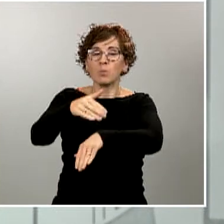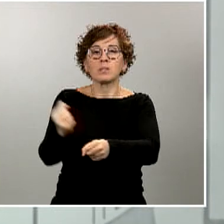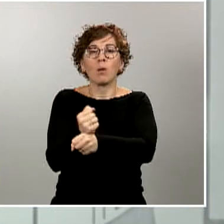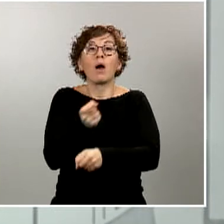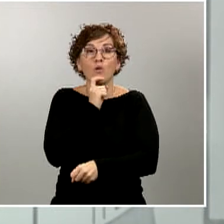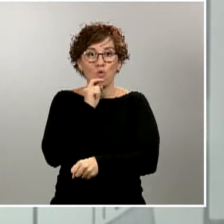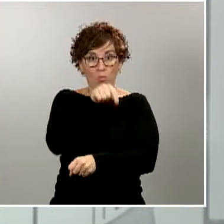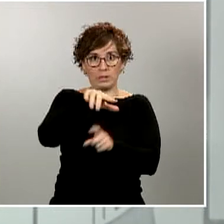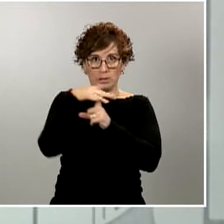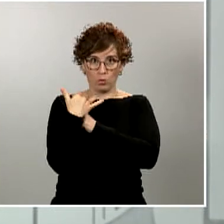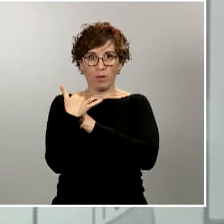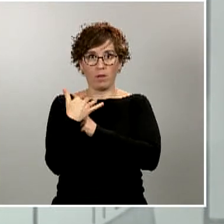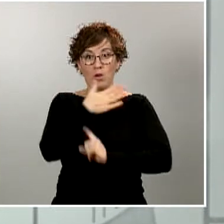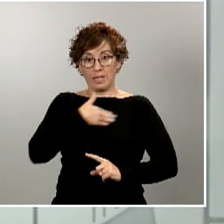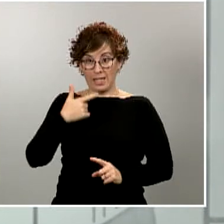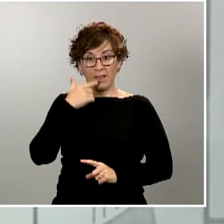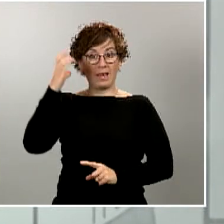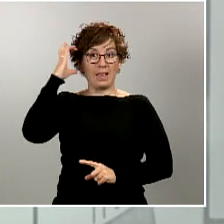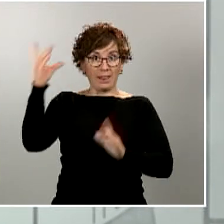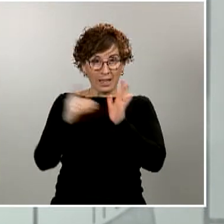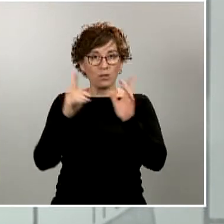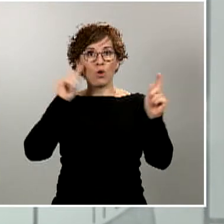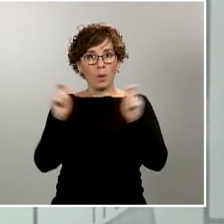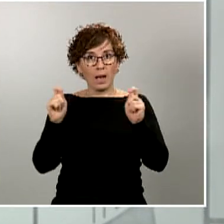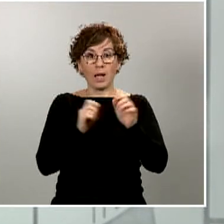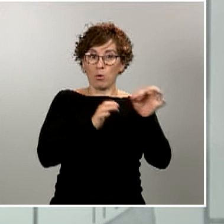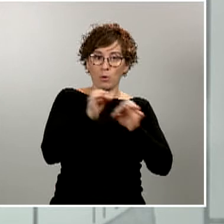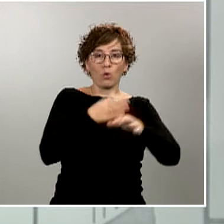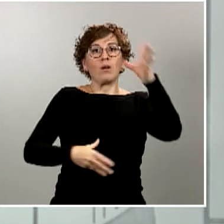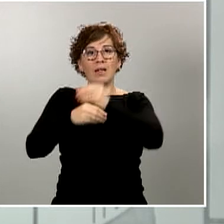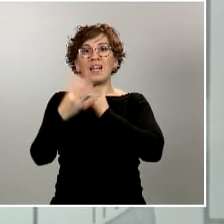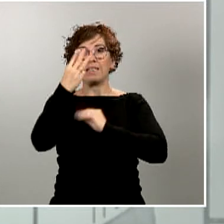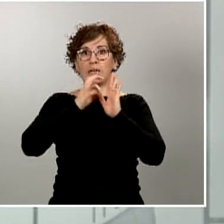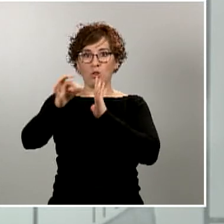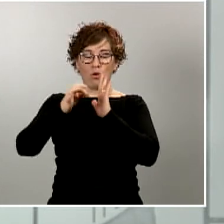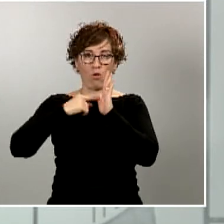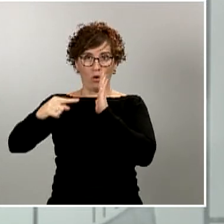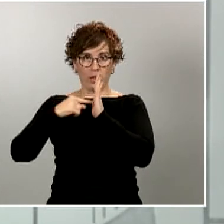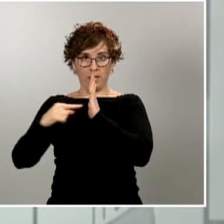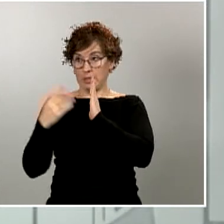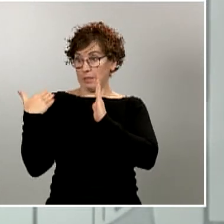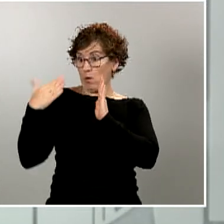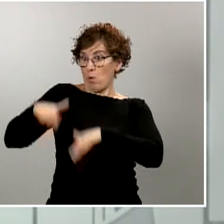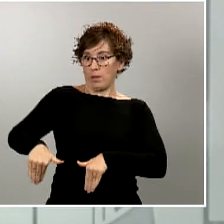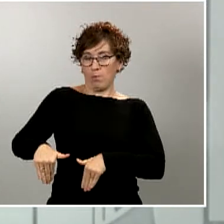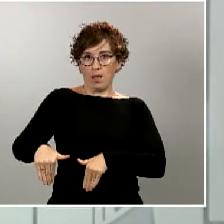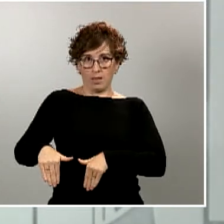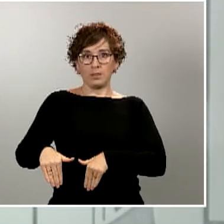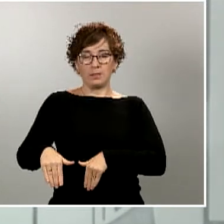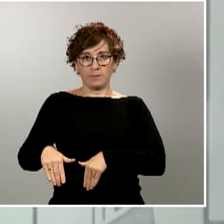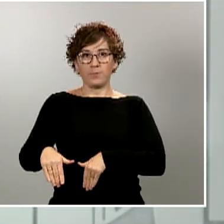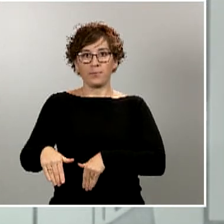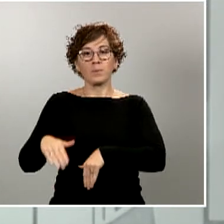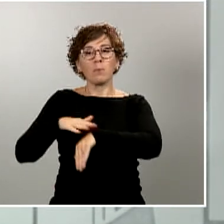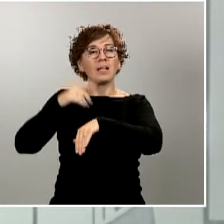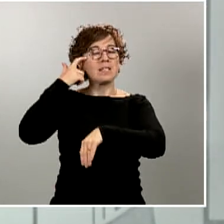que ya en el marco del decreto de alarma vino complementado con 3 órdenes, la última muy reciente, ya ejecutivas, indicando cómo había que proceder por